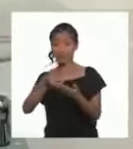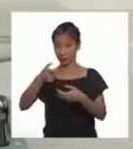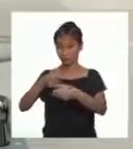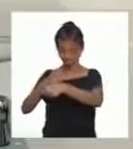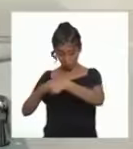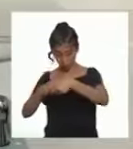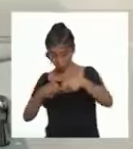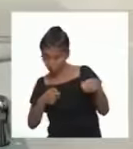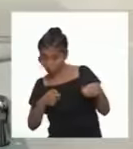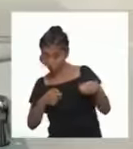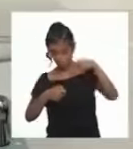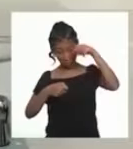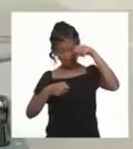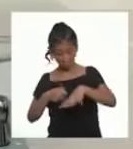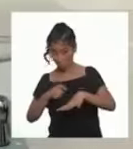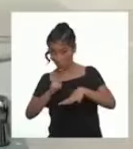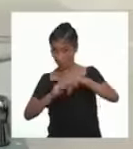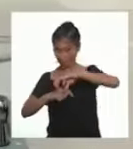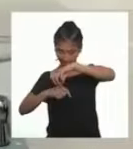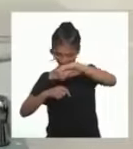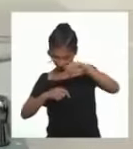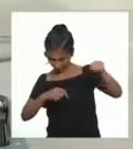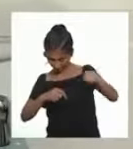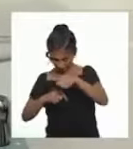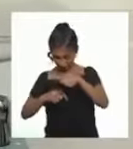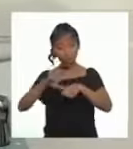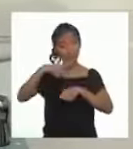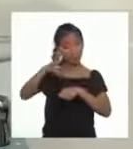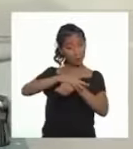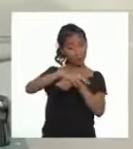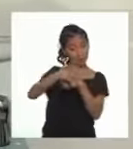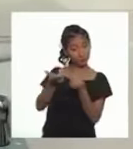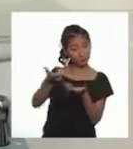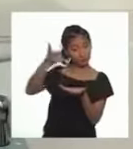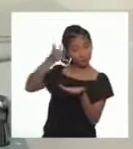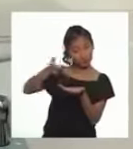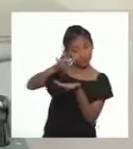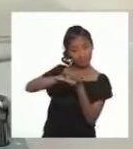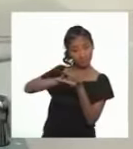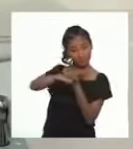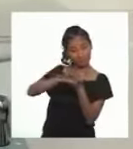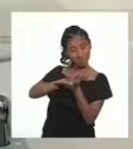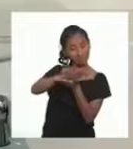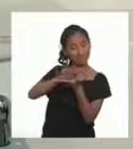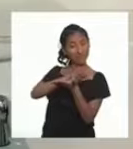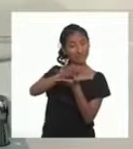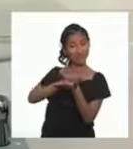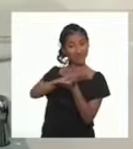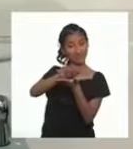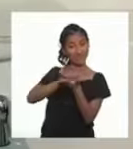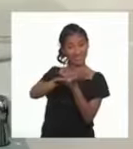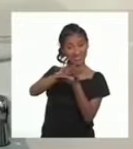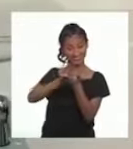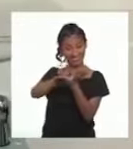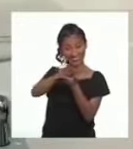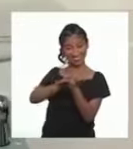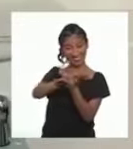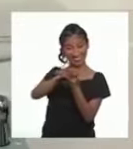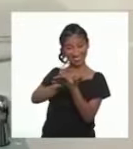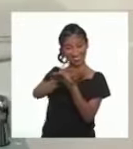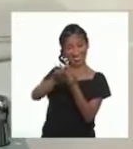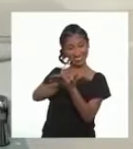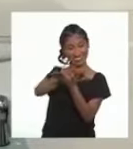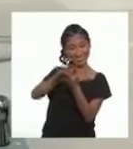la pila para no desperdiciar el agua. Nos ponemos jabón y frotamos la palma de nuestras manos.